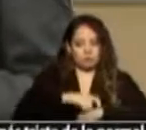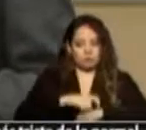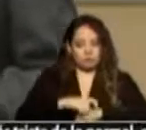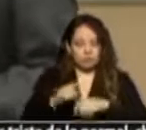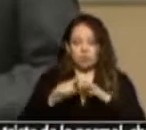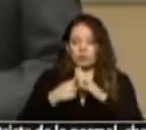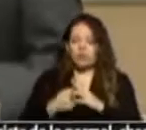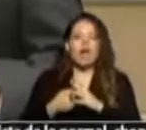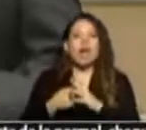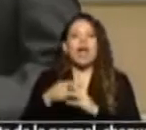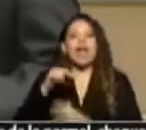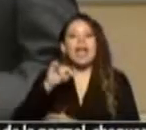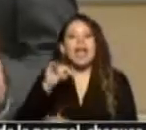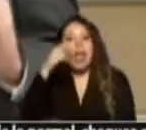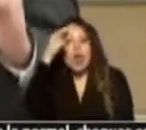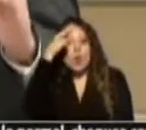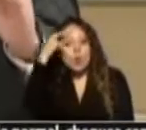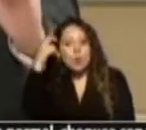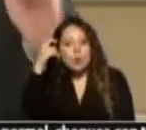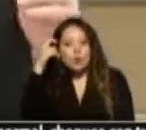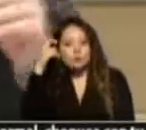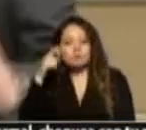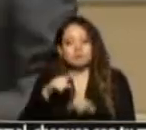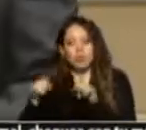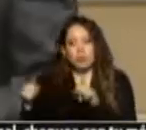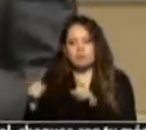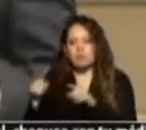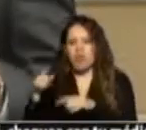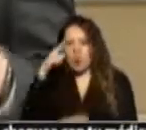ya una reunión formal para repasar,